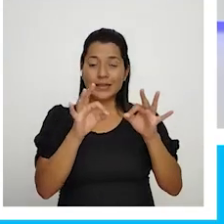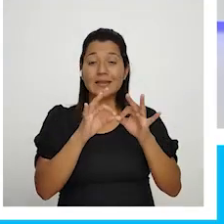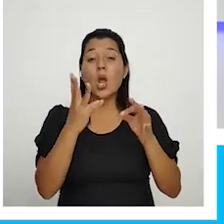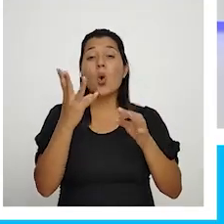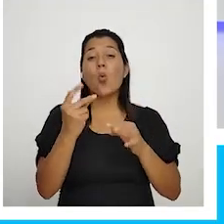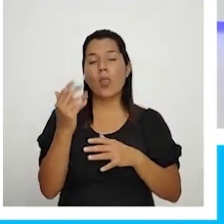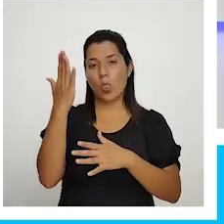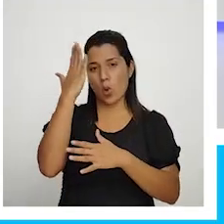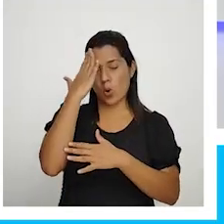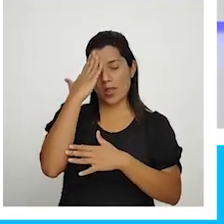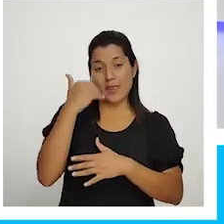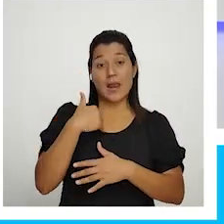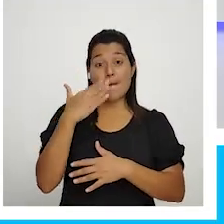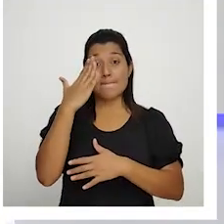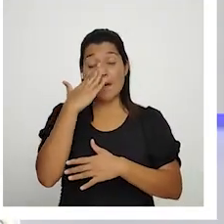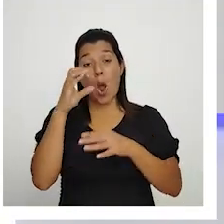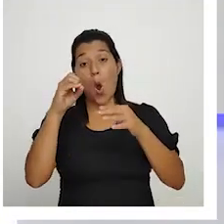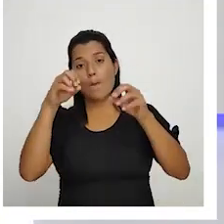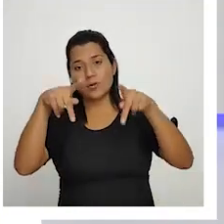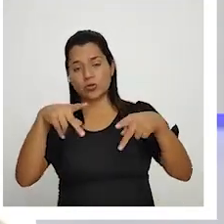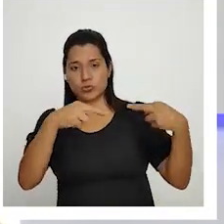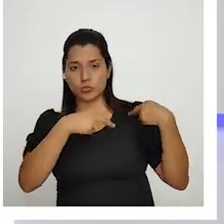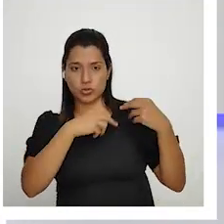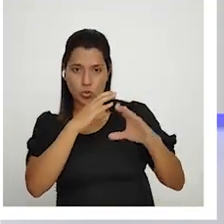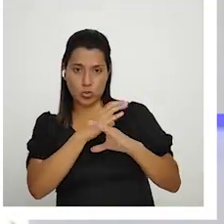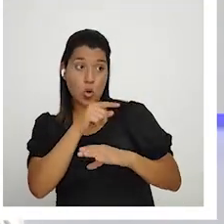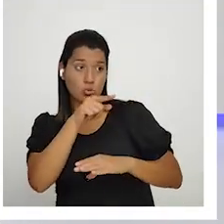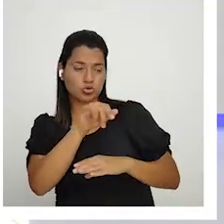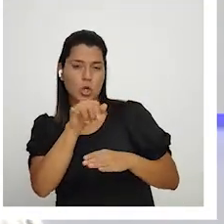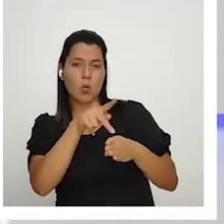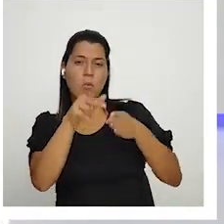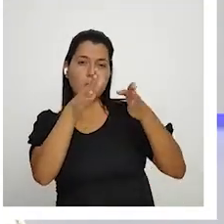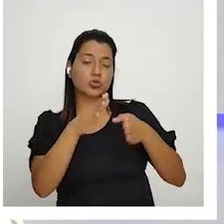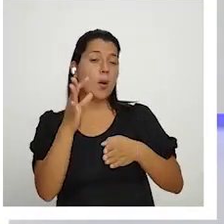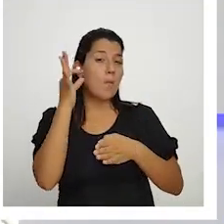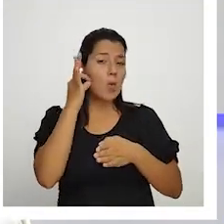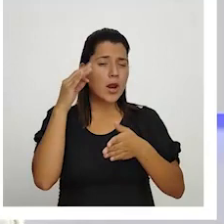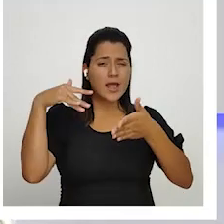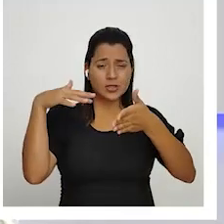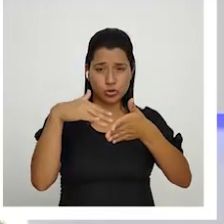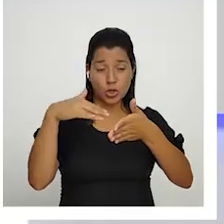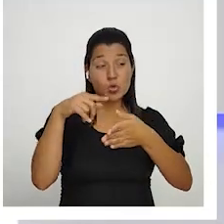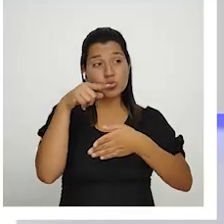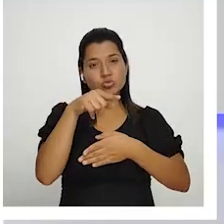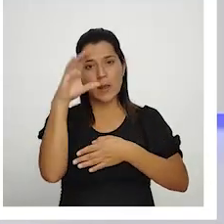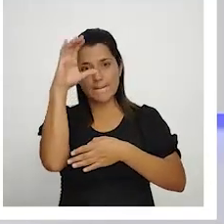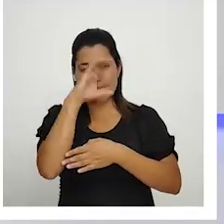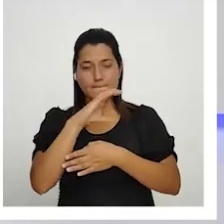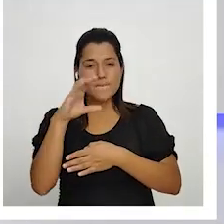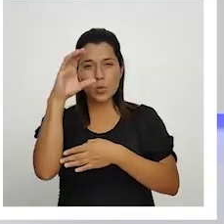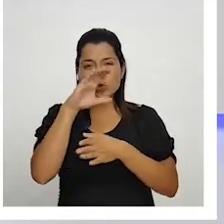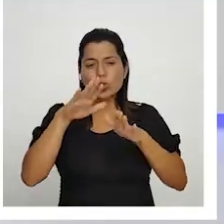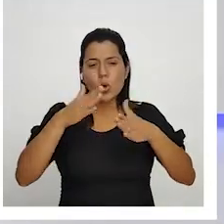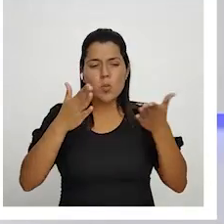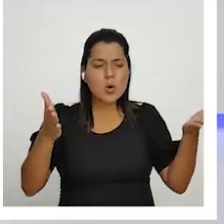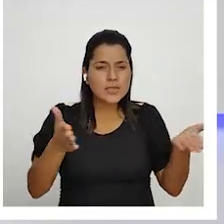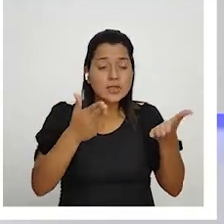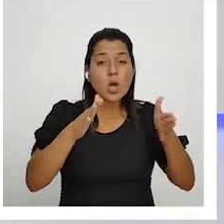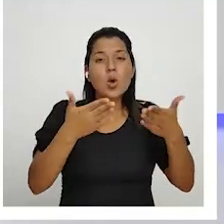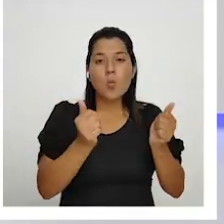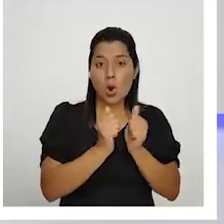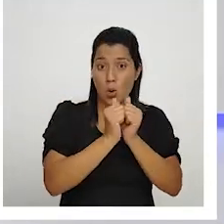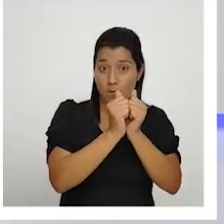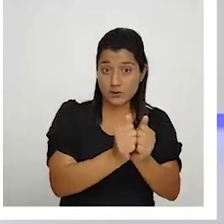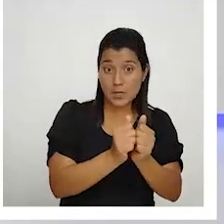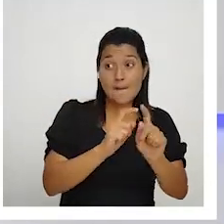por ejemplo, tal vez vos como profesional, mujer preparada, vas a buscar, ¿verdad? ¿Cómo estimulo, cómo acompaño, etcétera? Familias más vulnerables tal